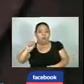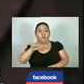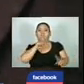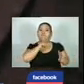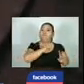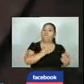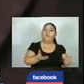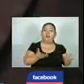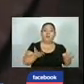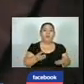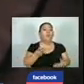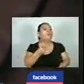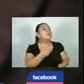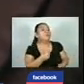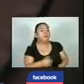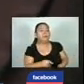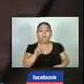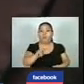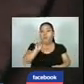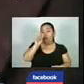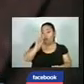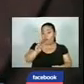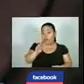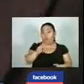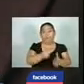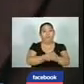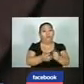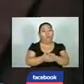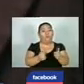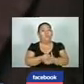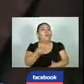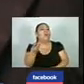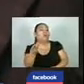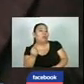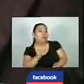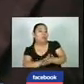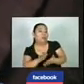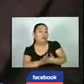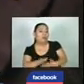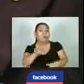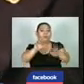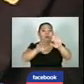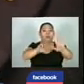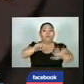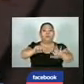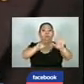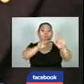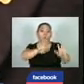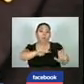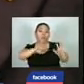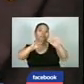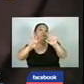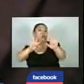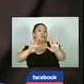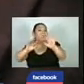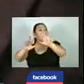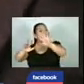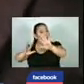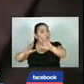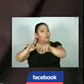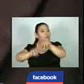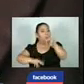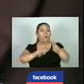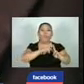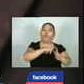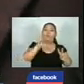González Portal se le reclaman dos irregularidades por la suma total de 8 mil 948 dólares y a